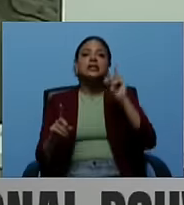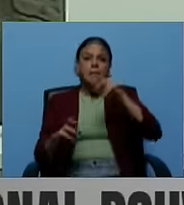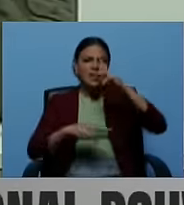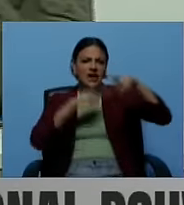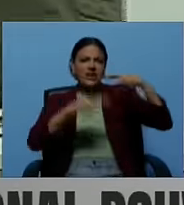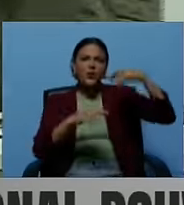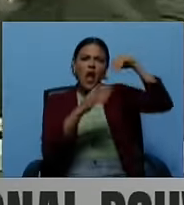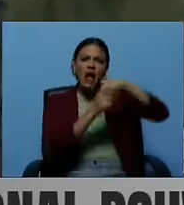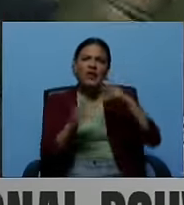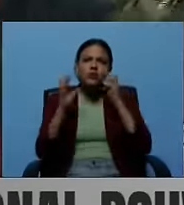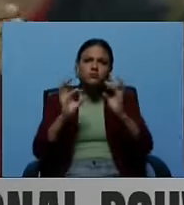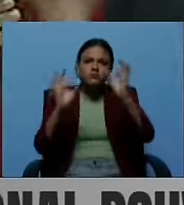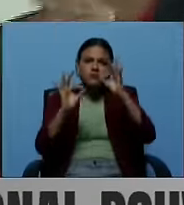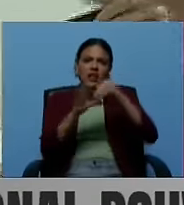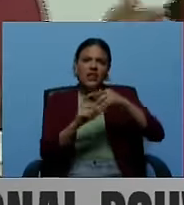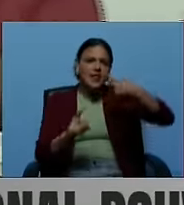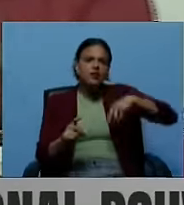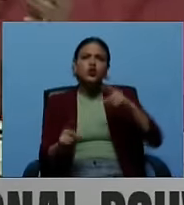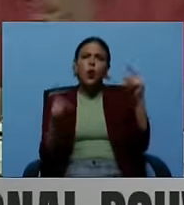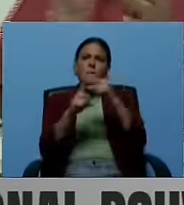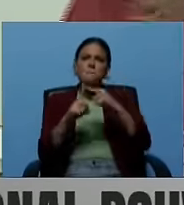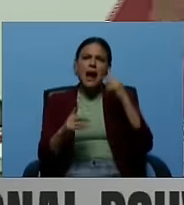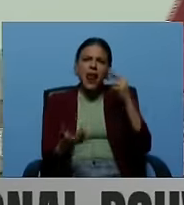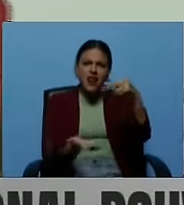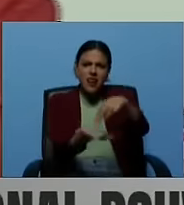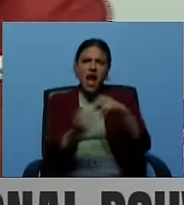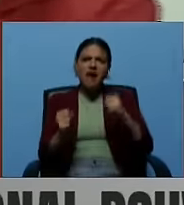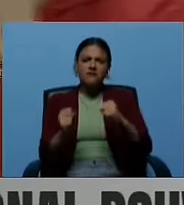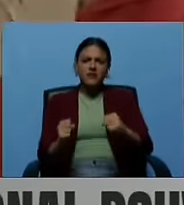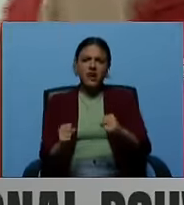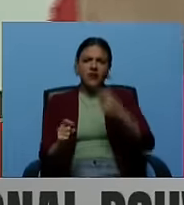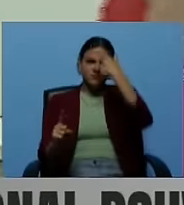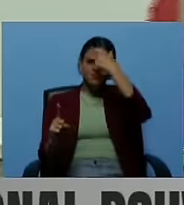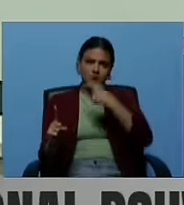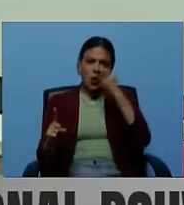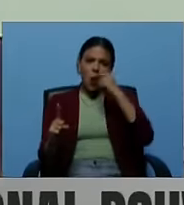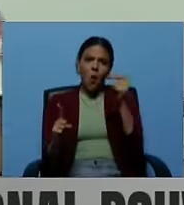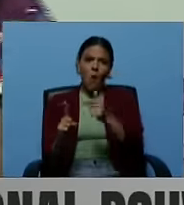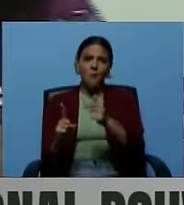revolucionario auténtico, un hombre de palabra, un caballero. Alí Rodríguez,